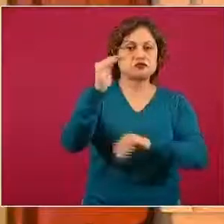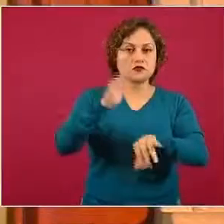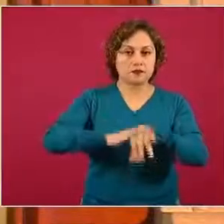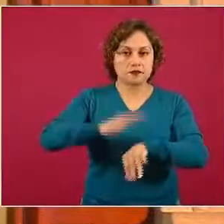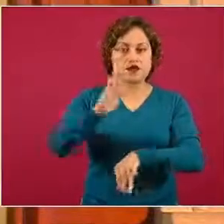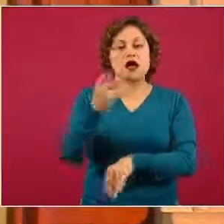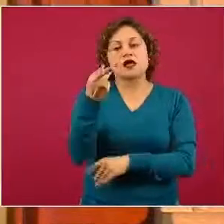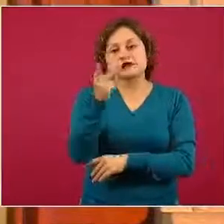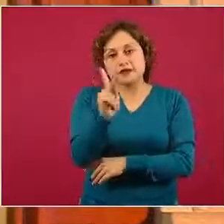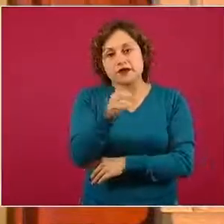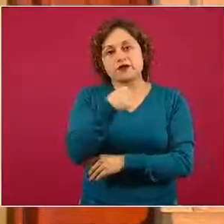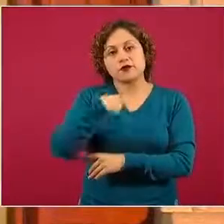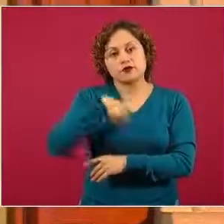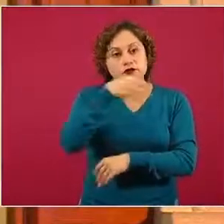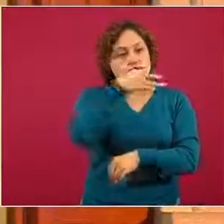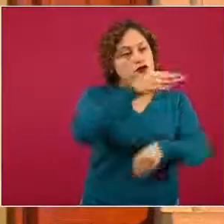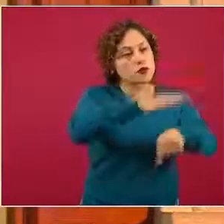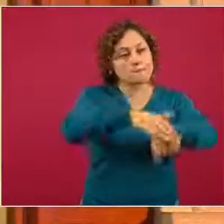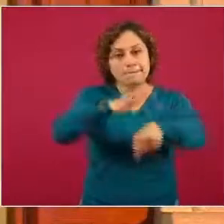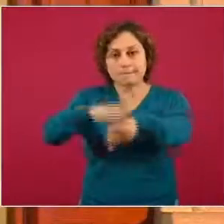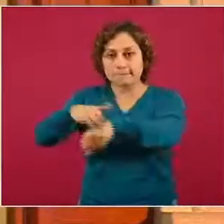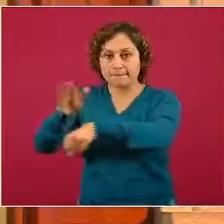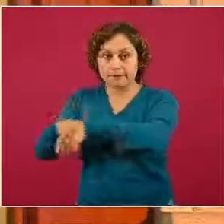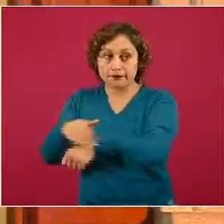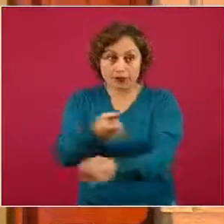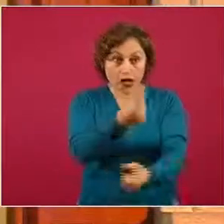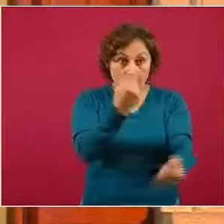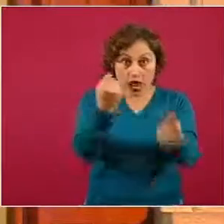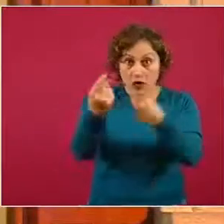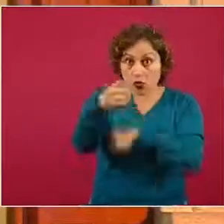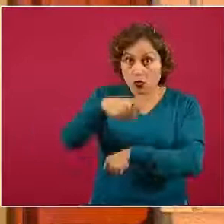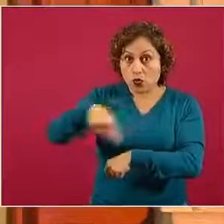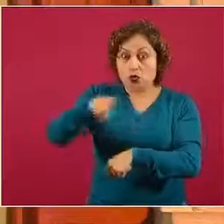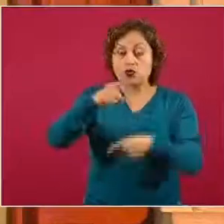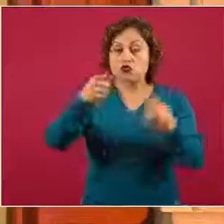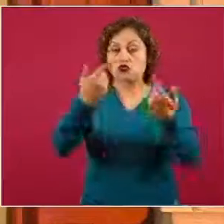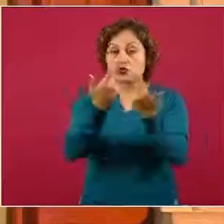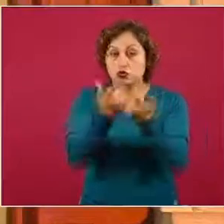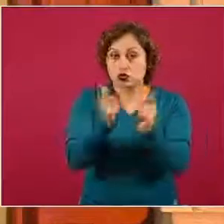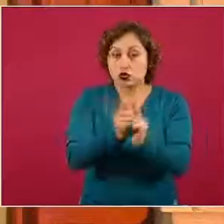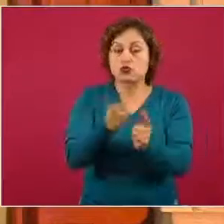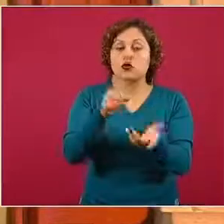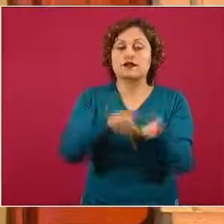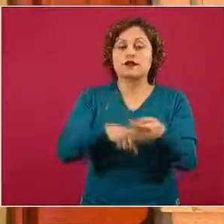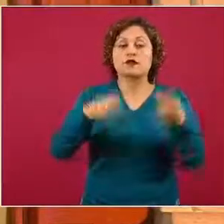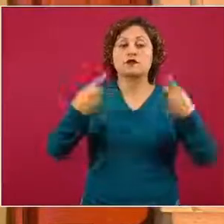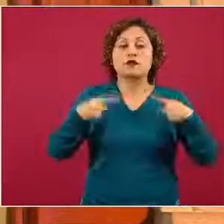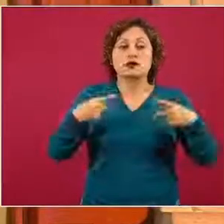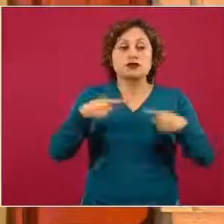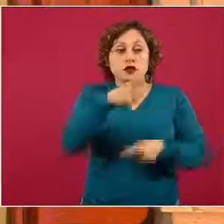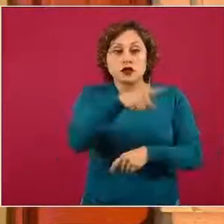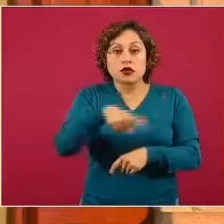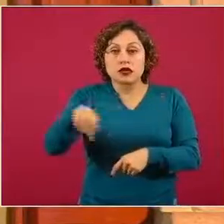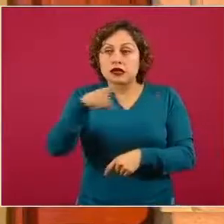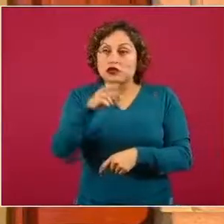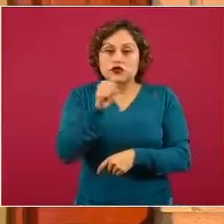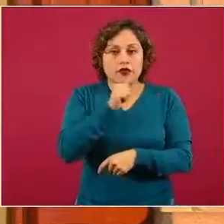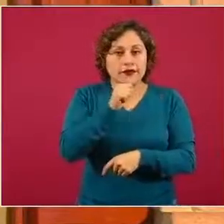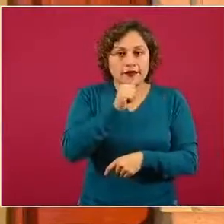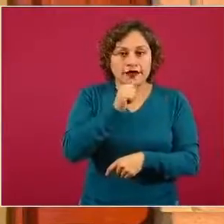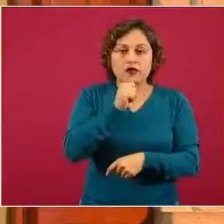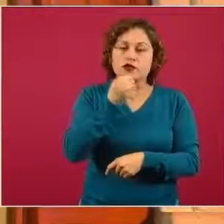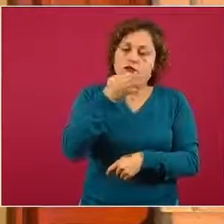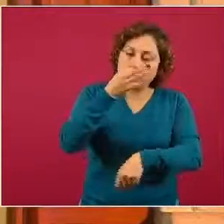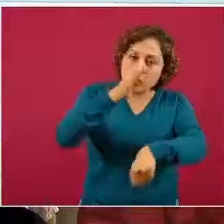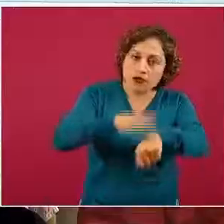llamado para aquellos grupos que todavía no han alcanzado o no han pasado a demandar la vacuna, que lo hagan, y